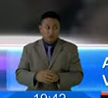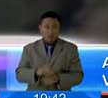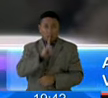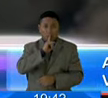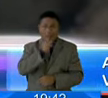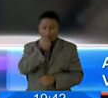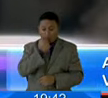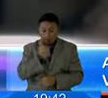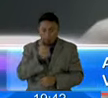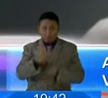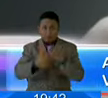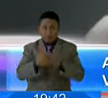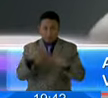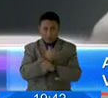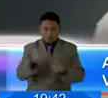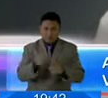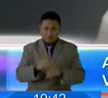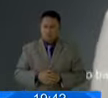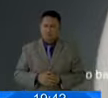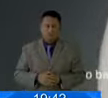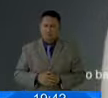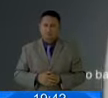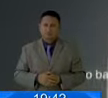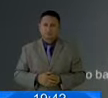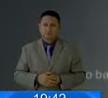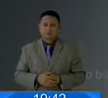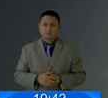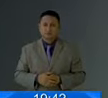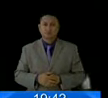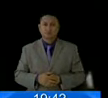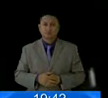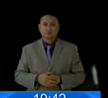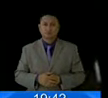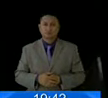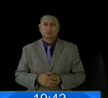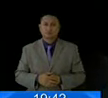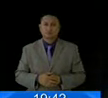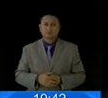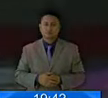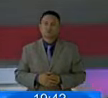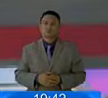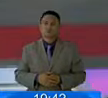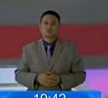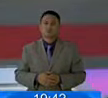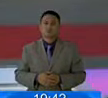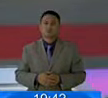una estadística de violencia de género, informó Carolina Basante.